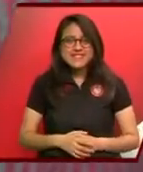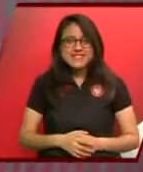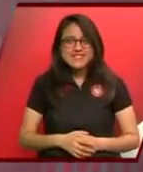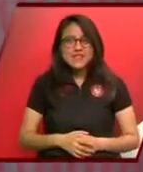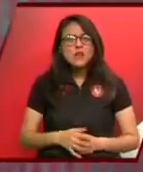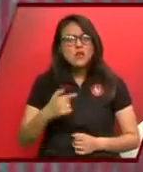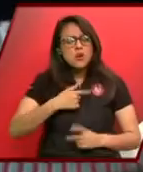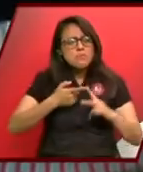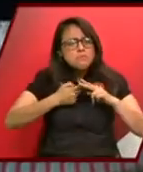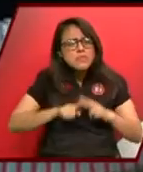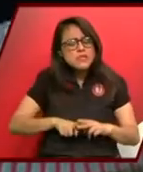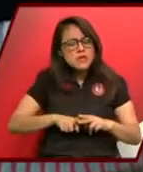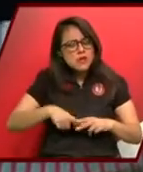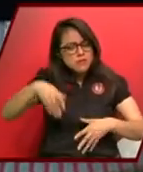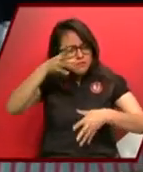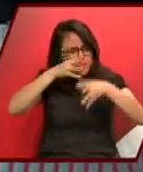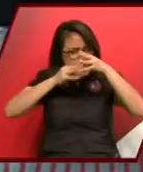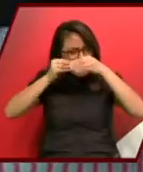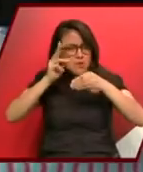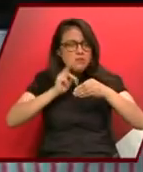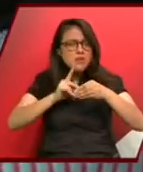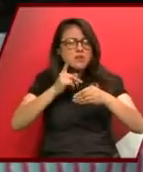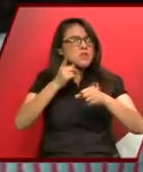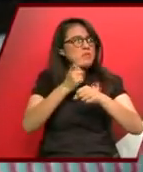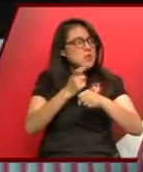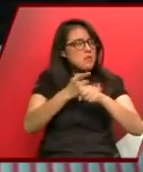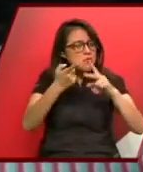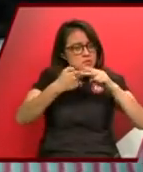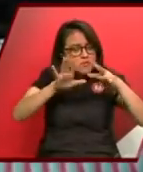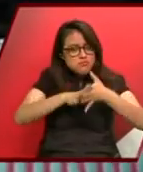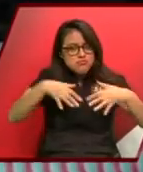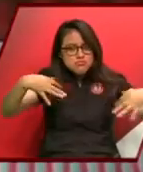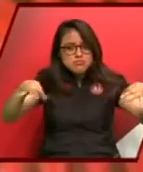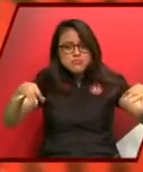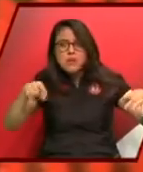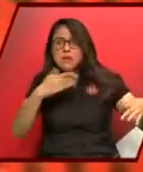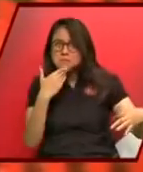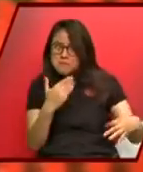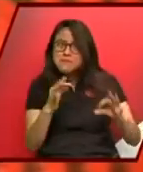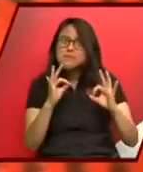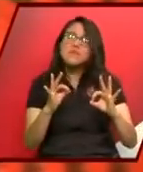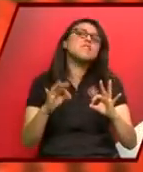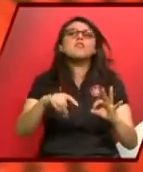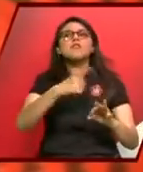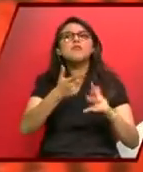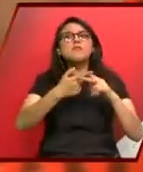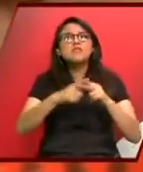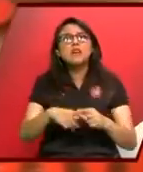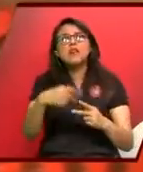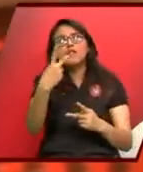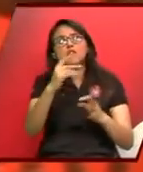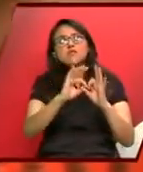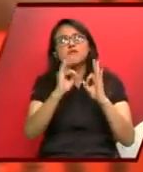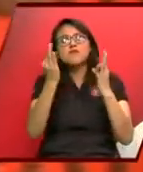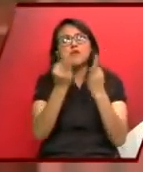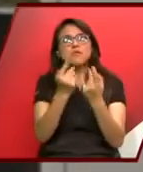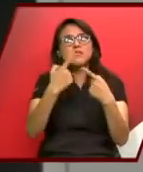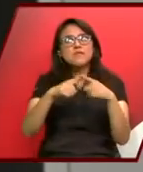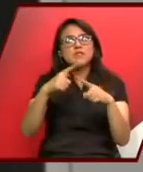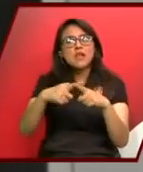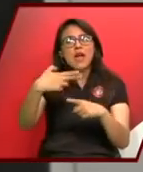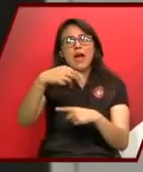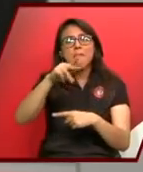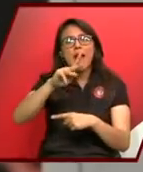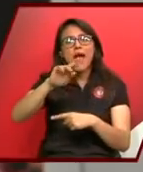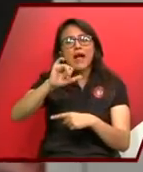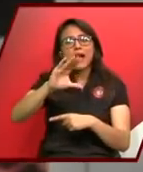Entonces me puse a aprender, saqué un primer modelo y me funcionó, entonces ya hacía yo dos clases de tipo de hamaca y cuando